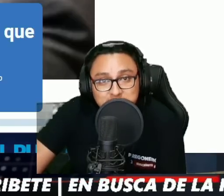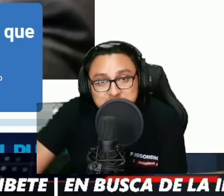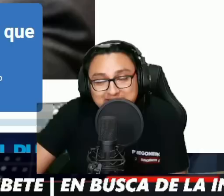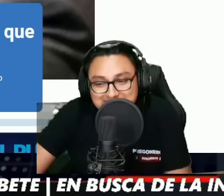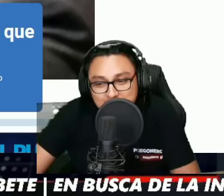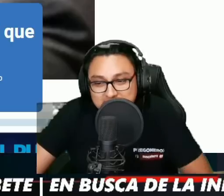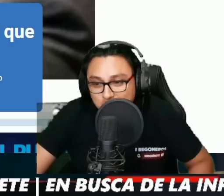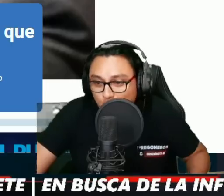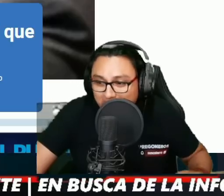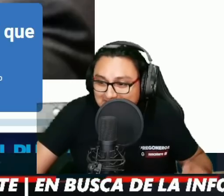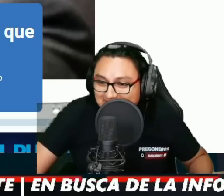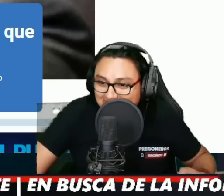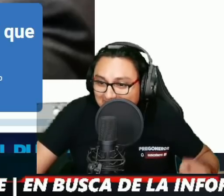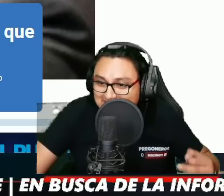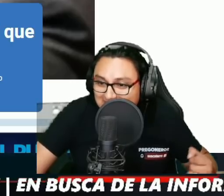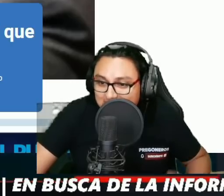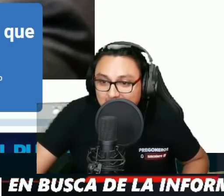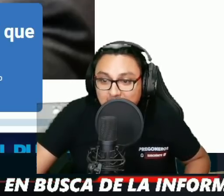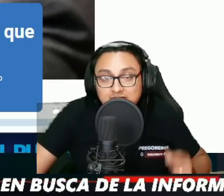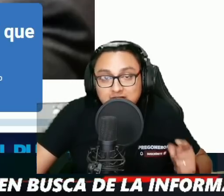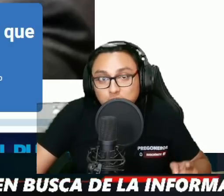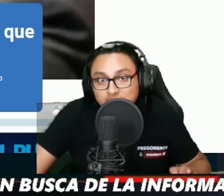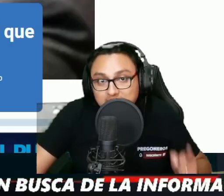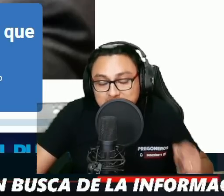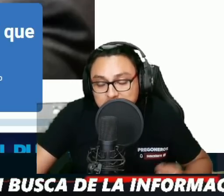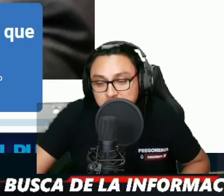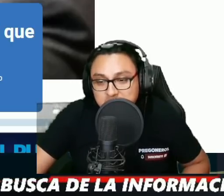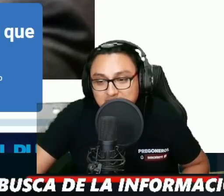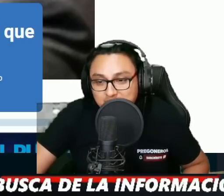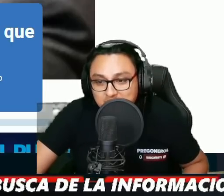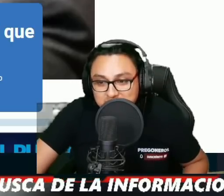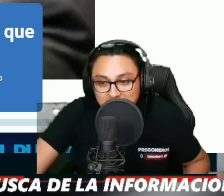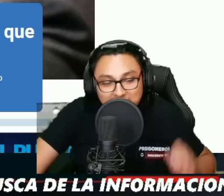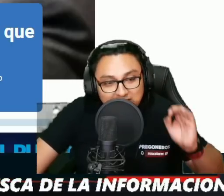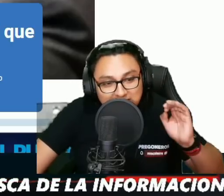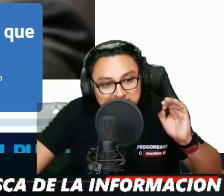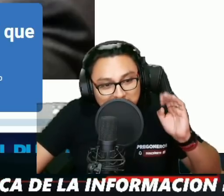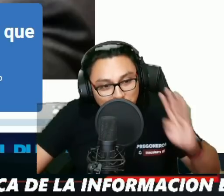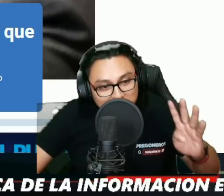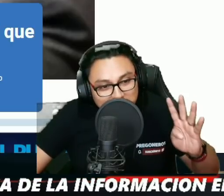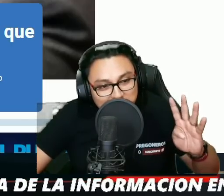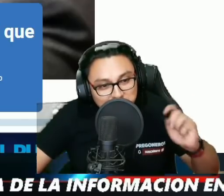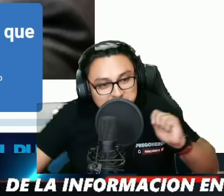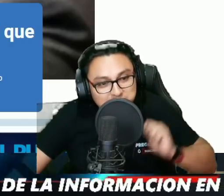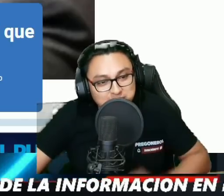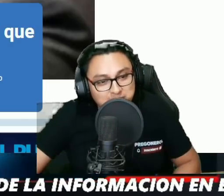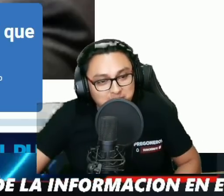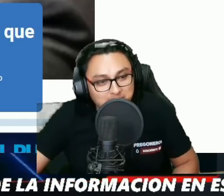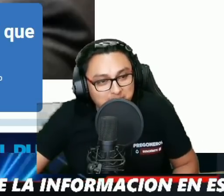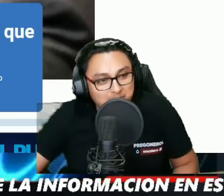hasta la próxima, que sigan pasando un excelente, excelente día. Recuerden que estamos en busca de la información en esta cuarta transformación.